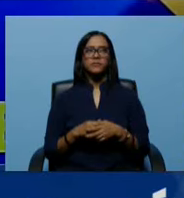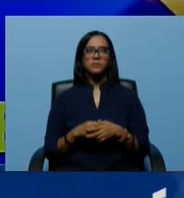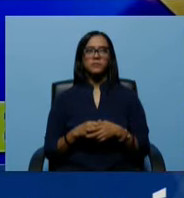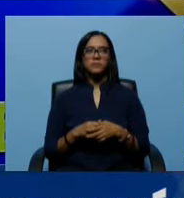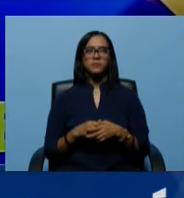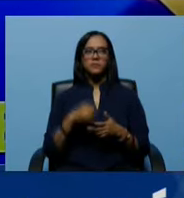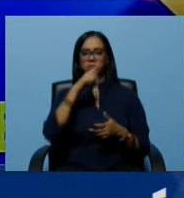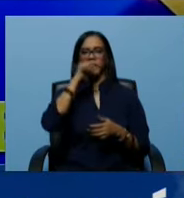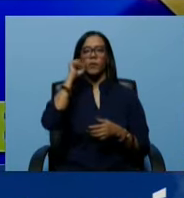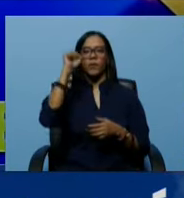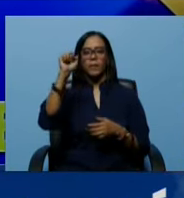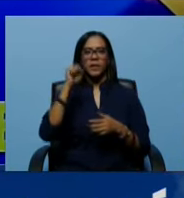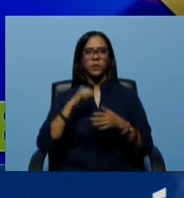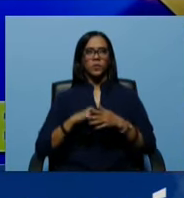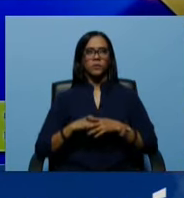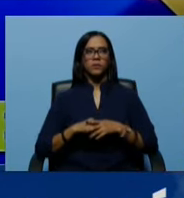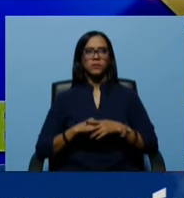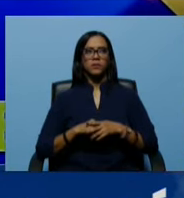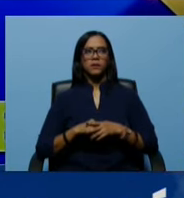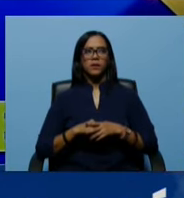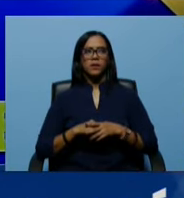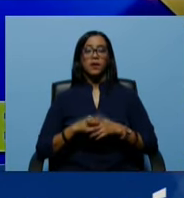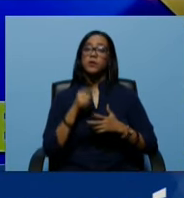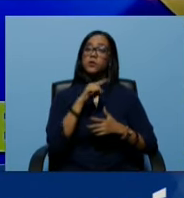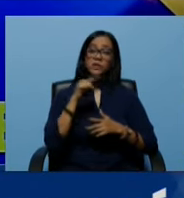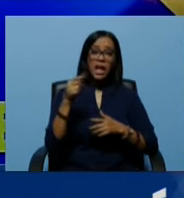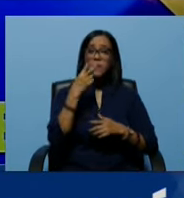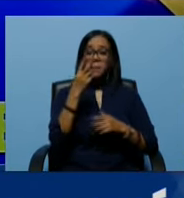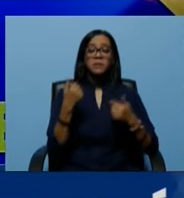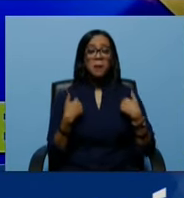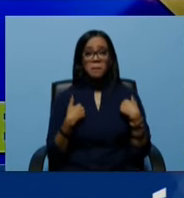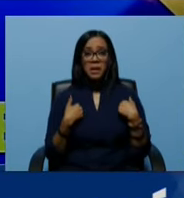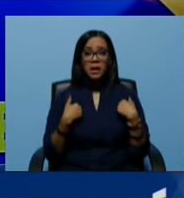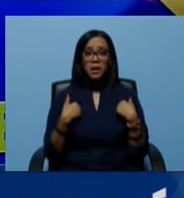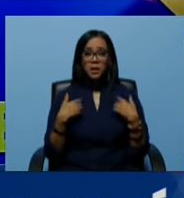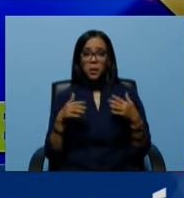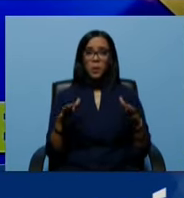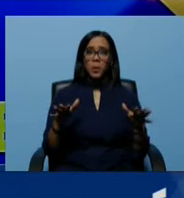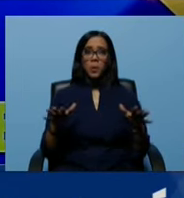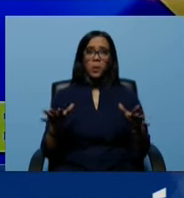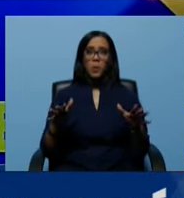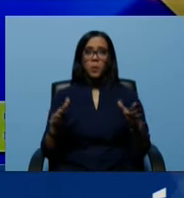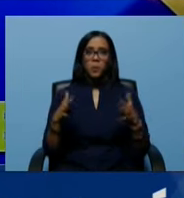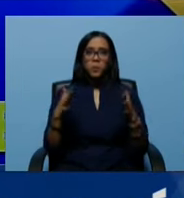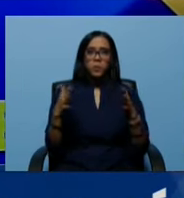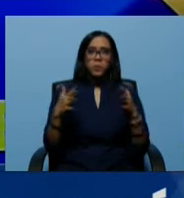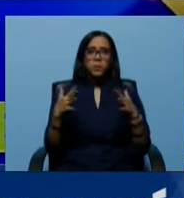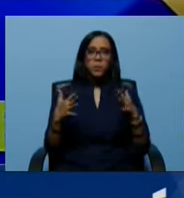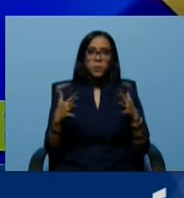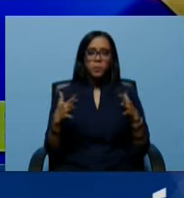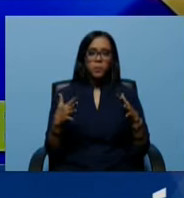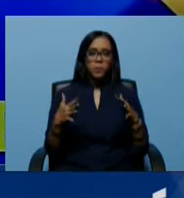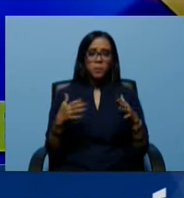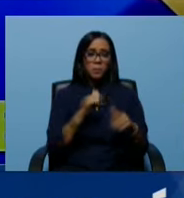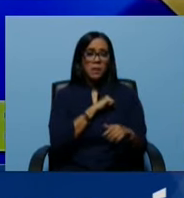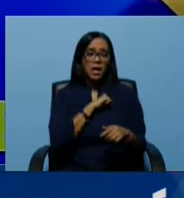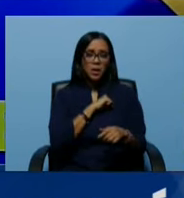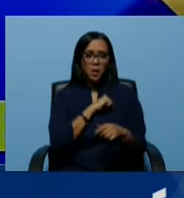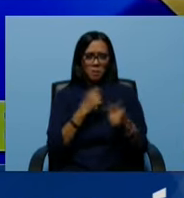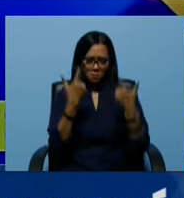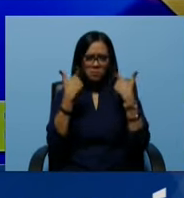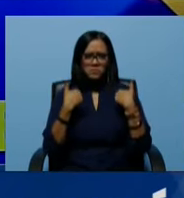y Nicolás Maduro. Y ustedes me han visto a mí titubear, temblar, acobardarme,